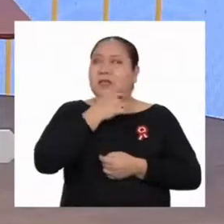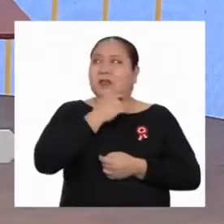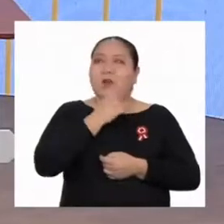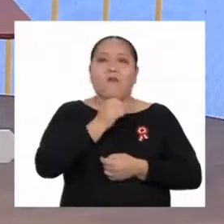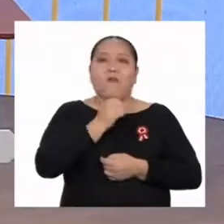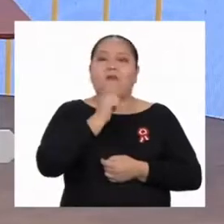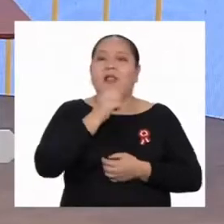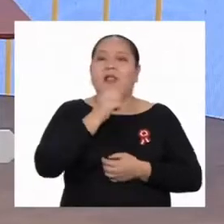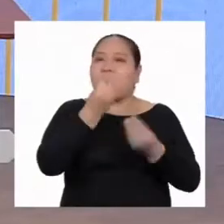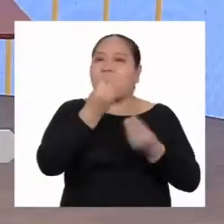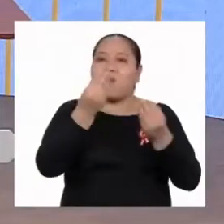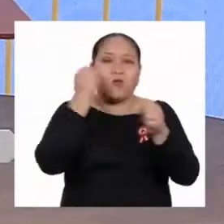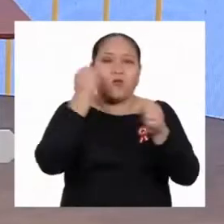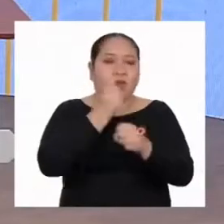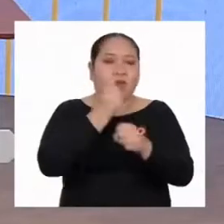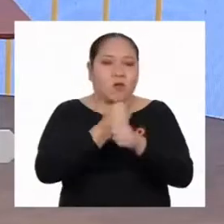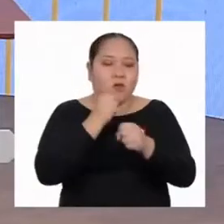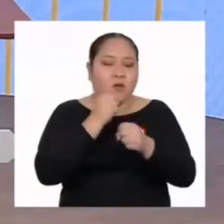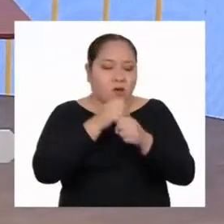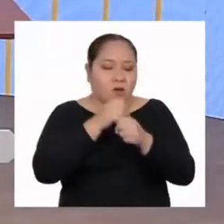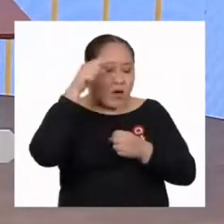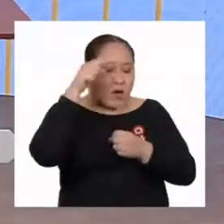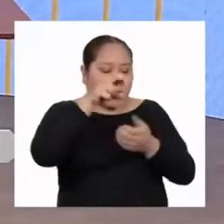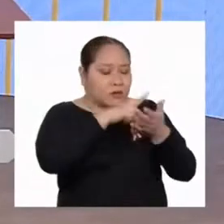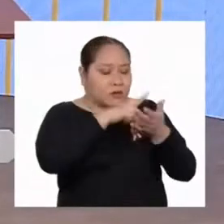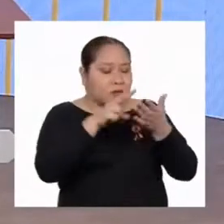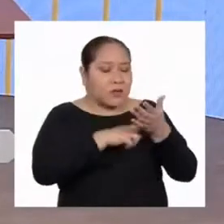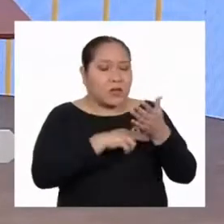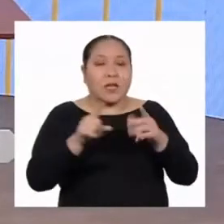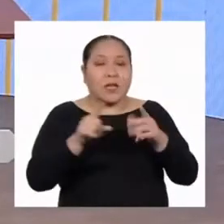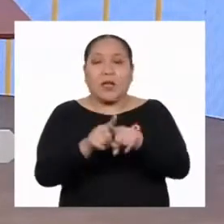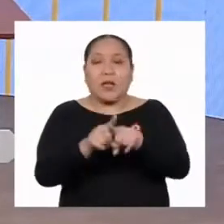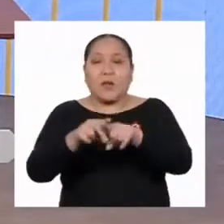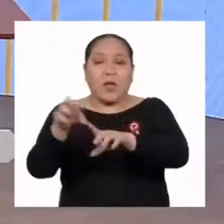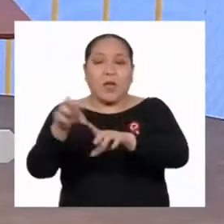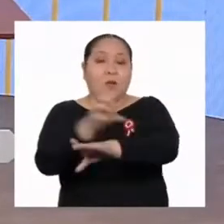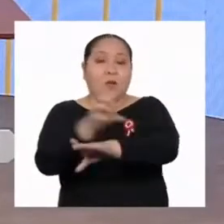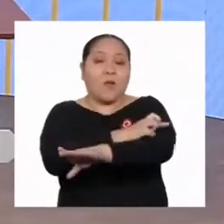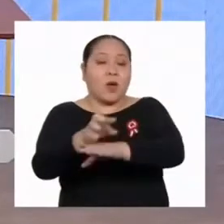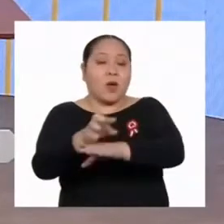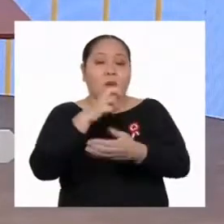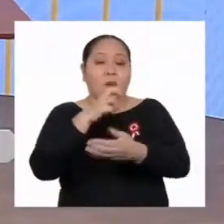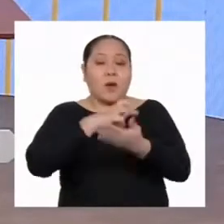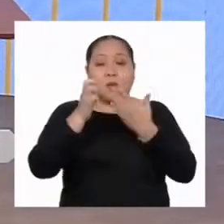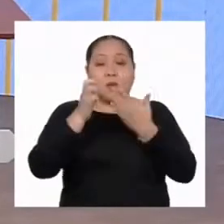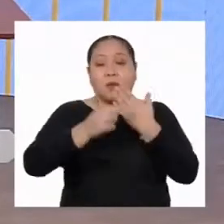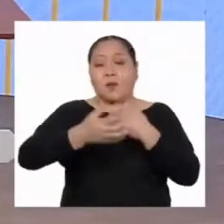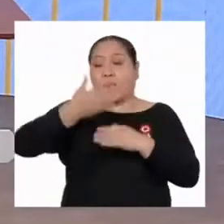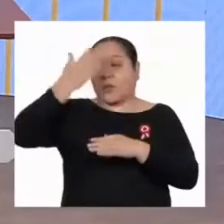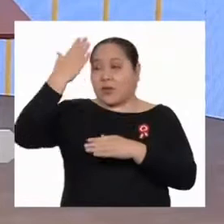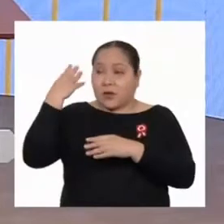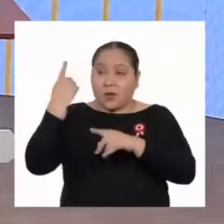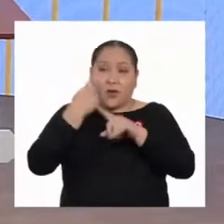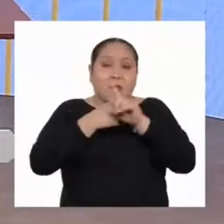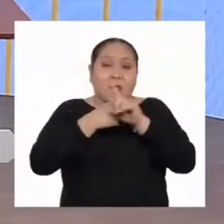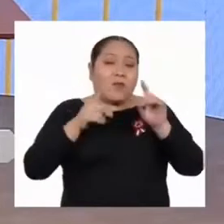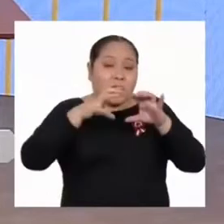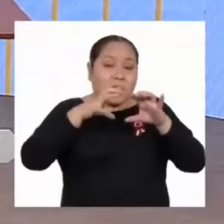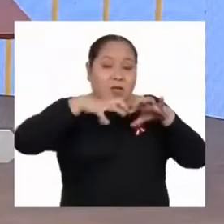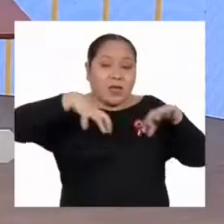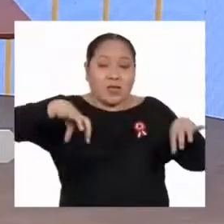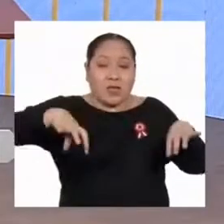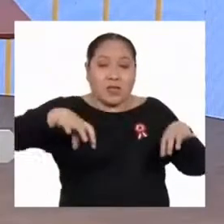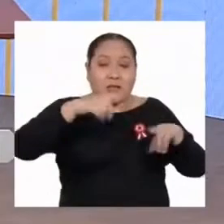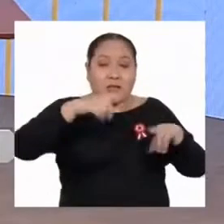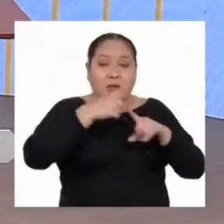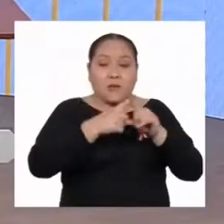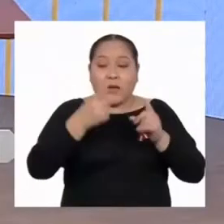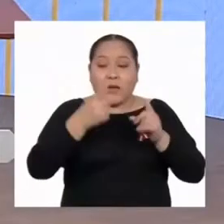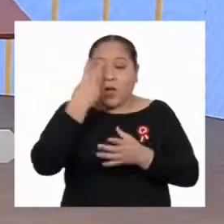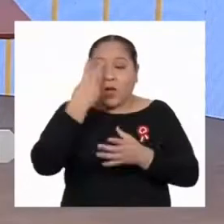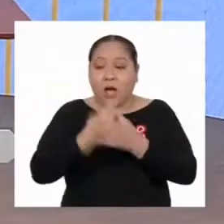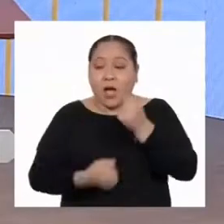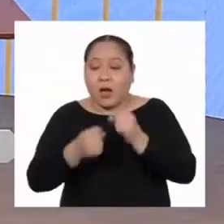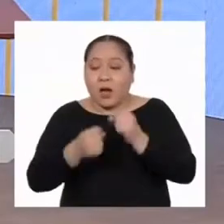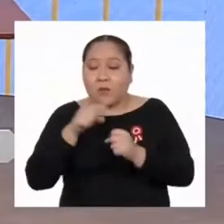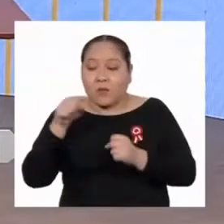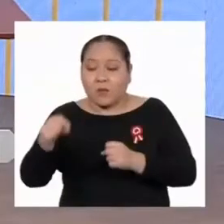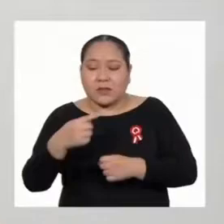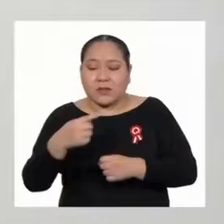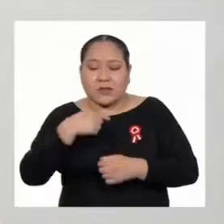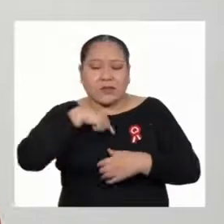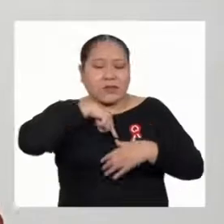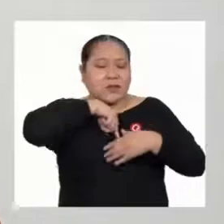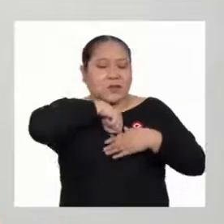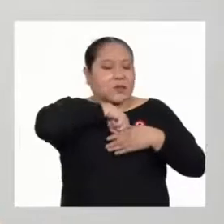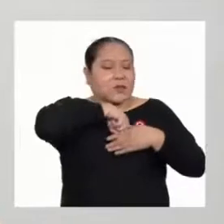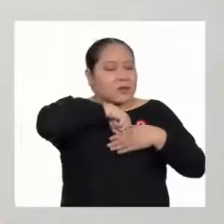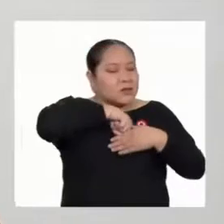hacer. Este texto y el poema del programa anterior son muy distintos, pero ambos me han